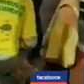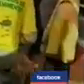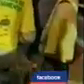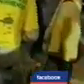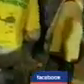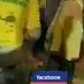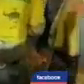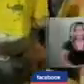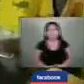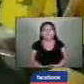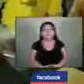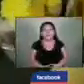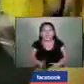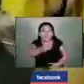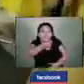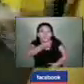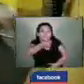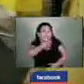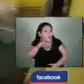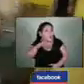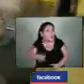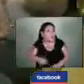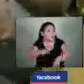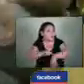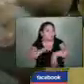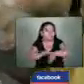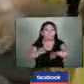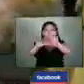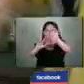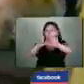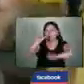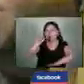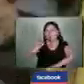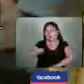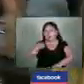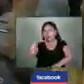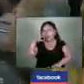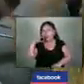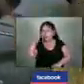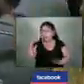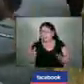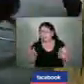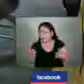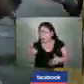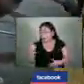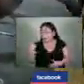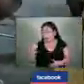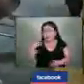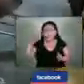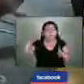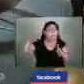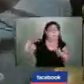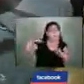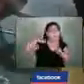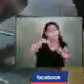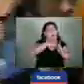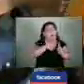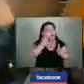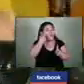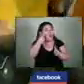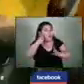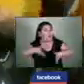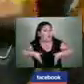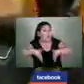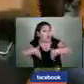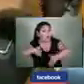Vamos con una información en desarrollo. Cuando son las 8 de la noche con 30 minutos, una persona fue atropellada. Esto en la